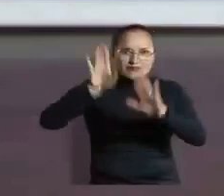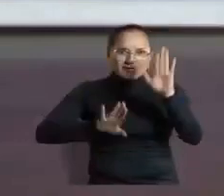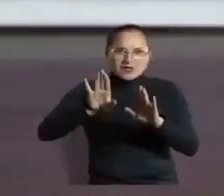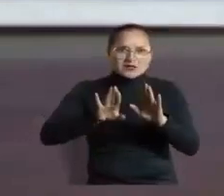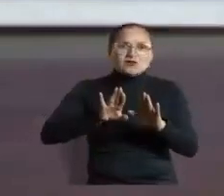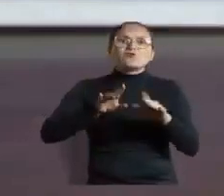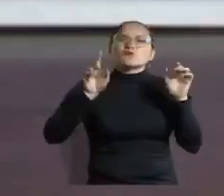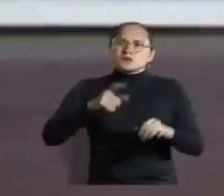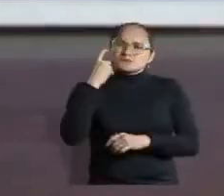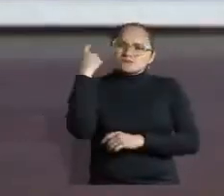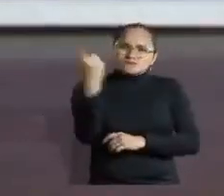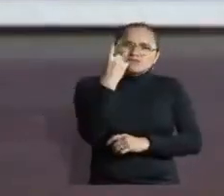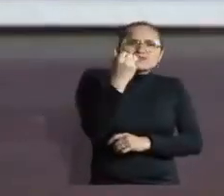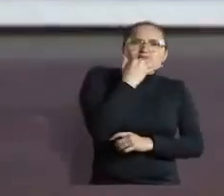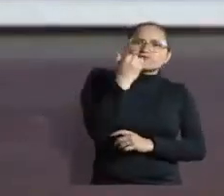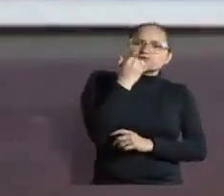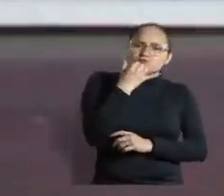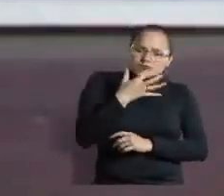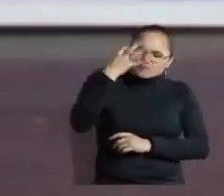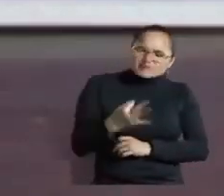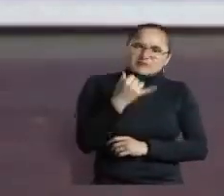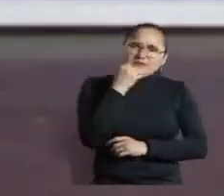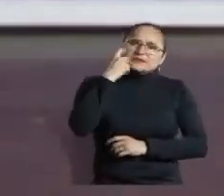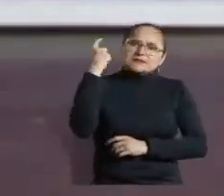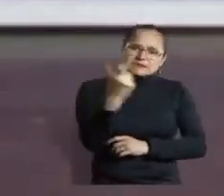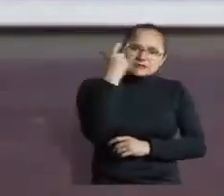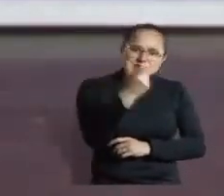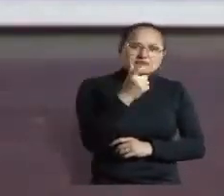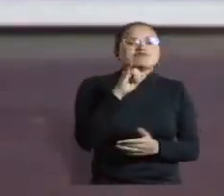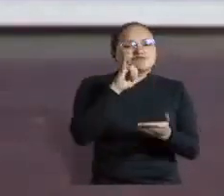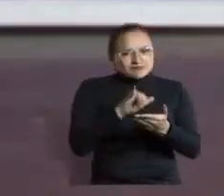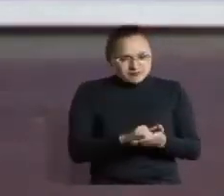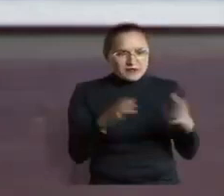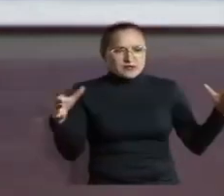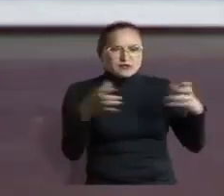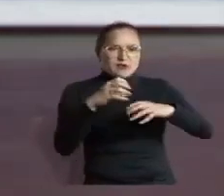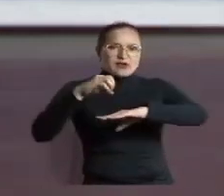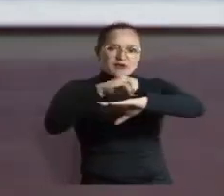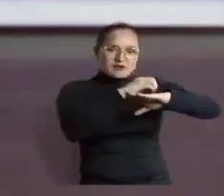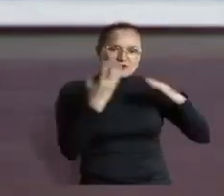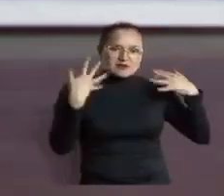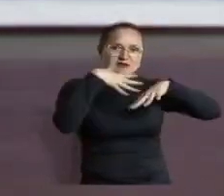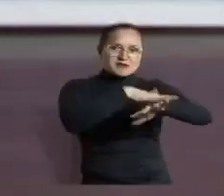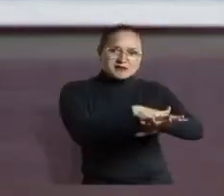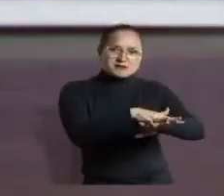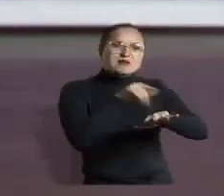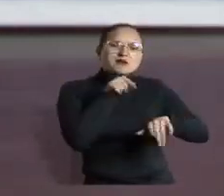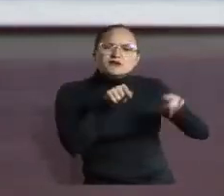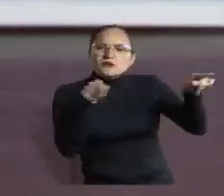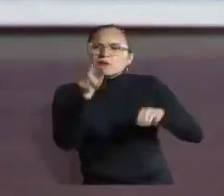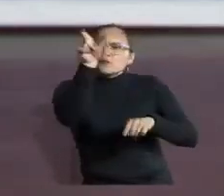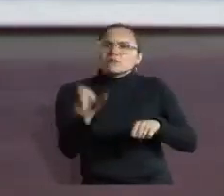búsqueda de la verdad por esa razón también nacieron las redes de organizaciones que buscan personas dadas por